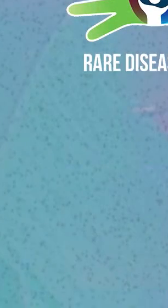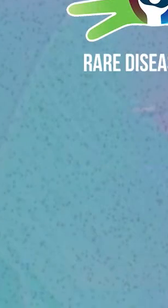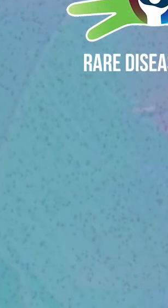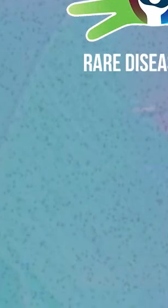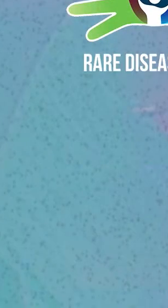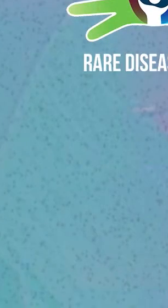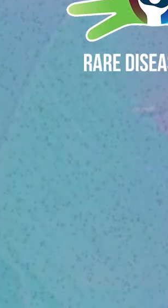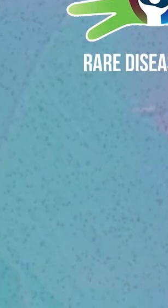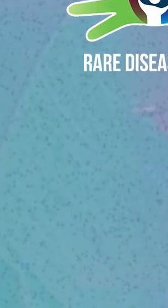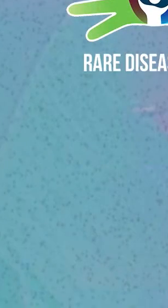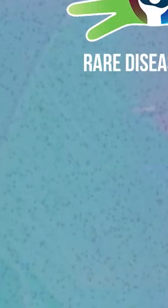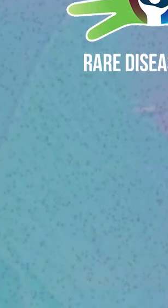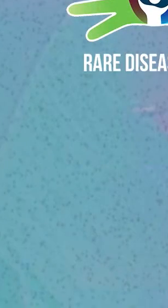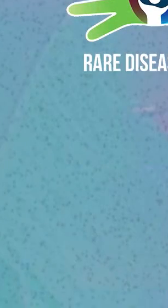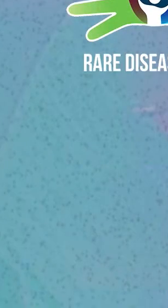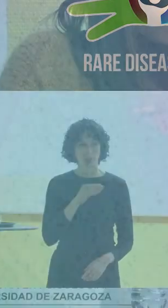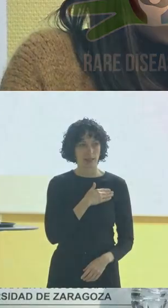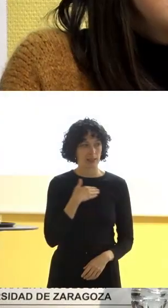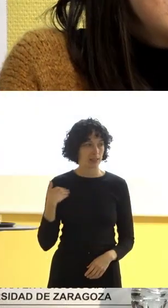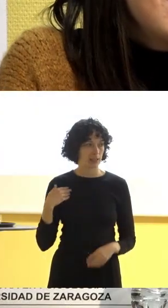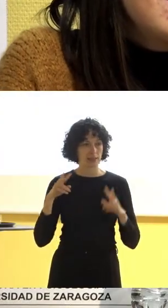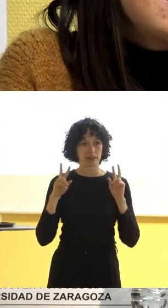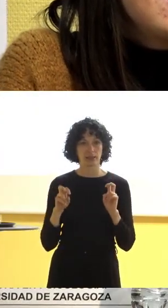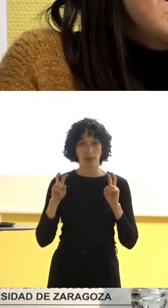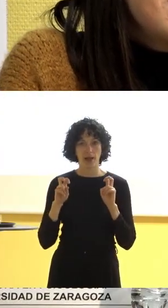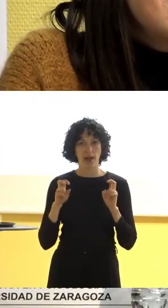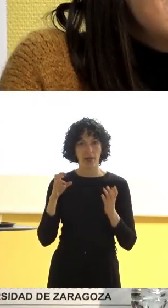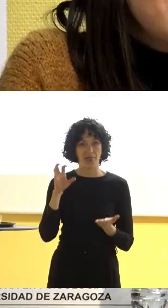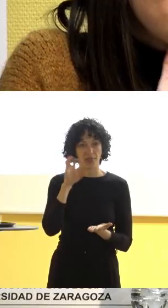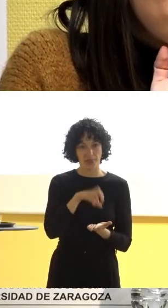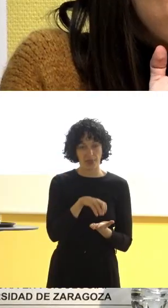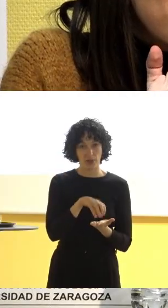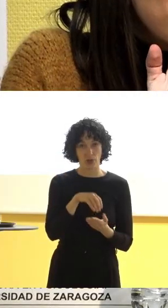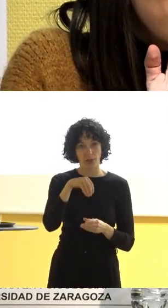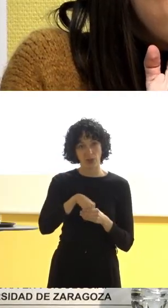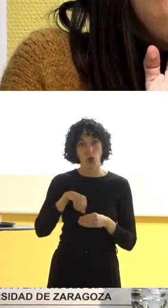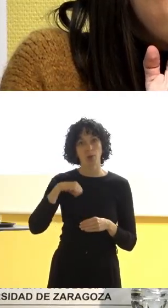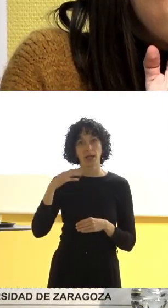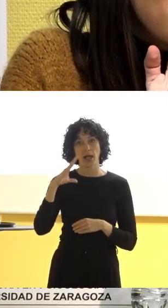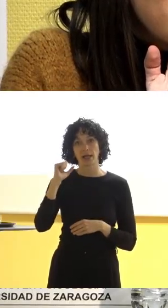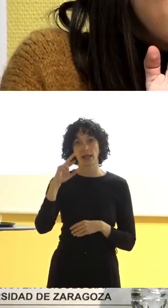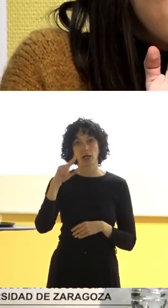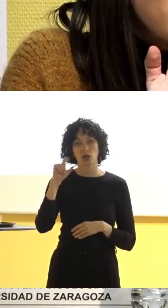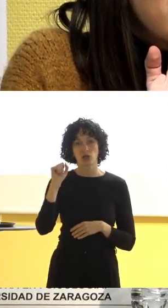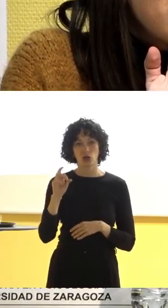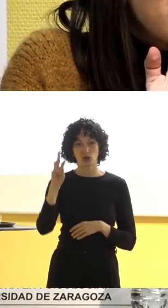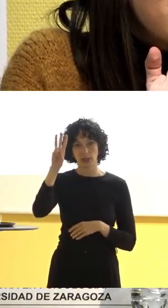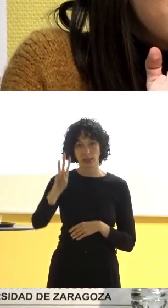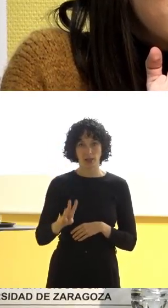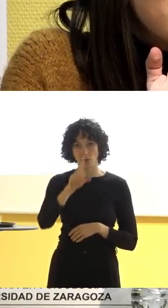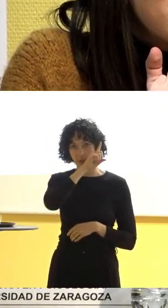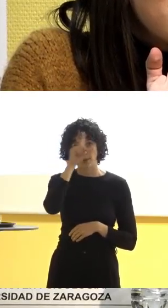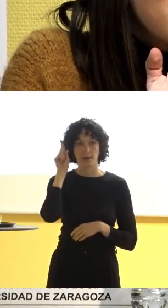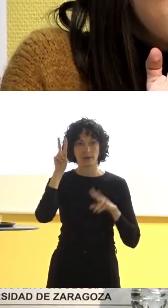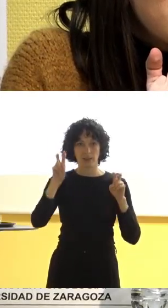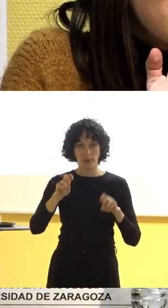Yo quería preguntar sobre el centro que hay en el Hospital Carlos III de Madrid, de